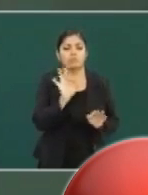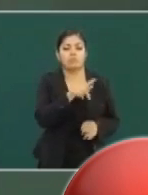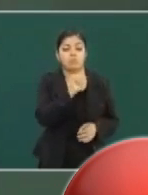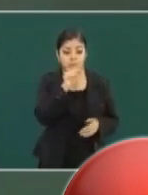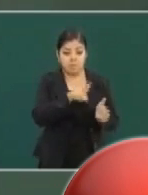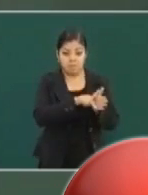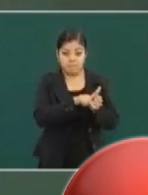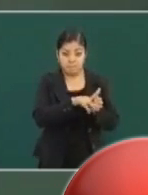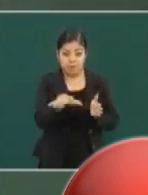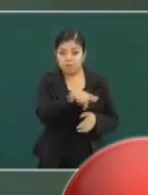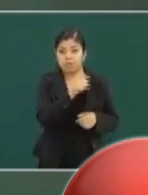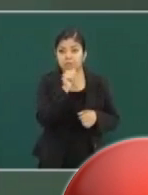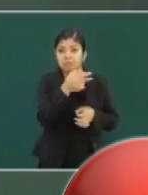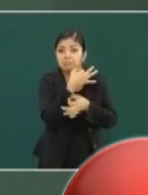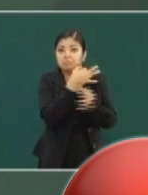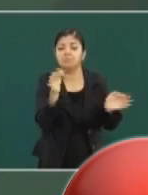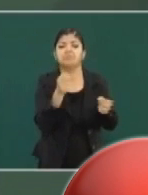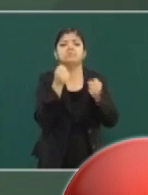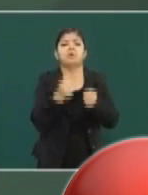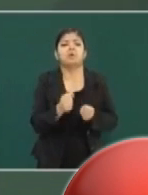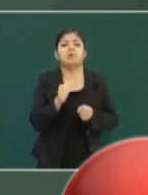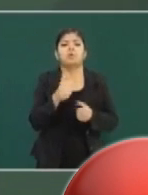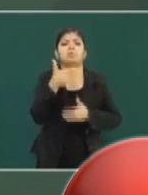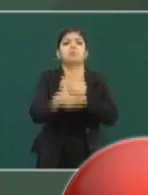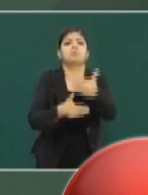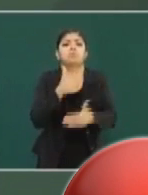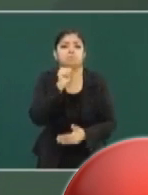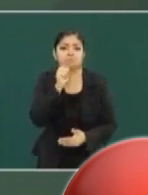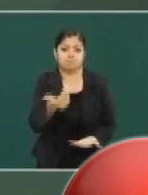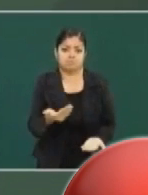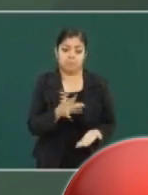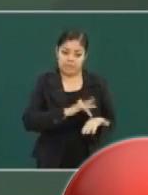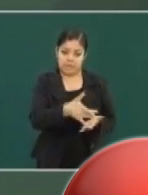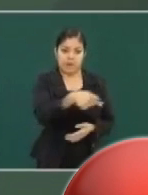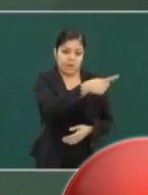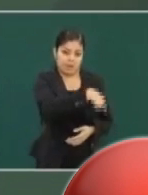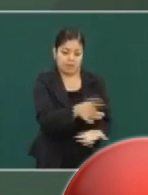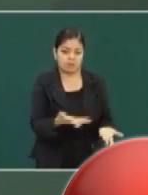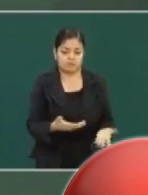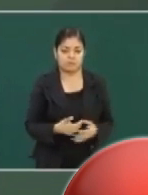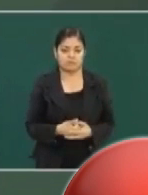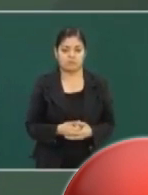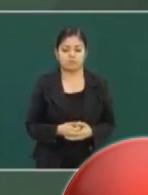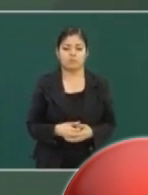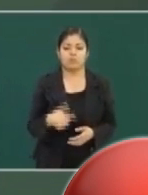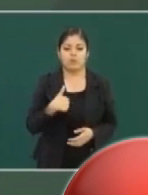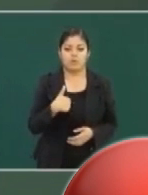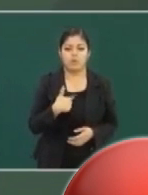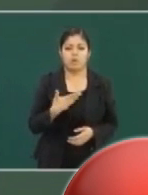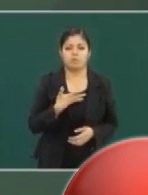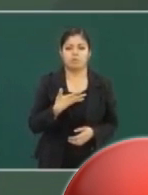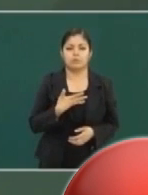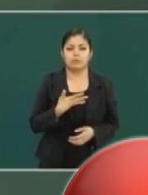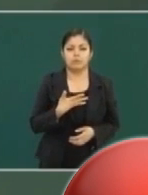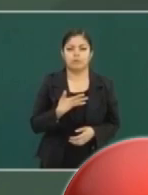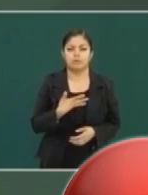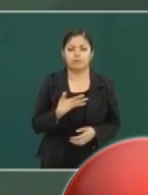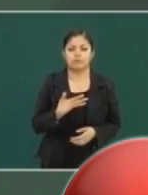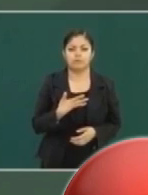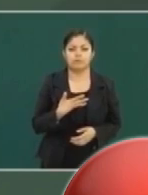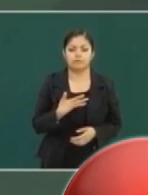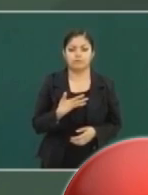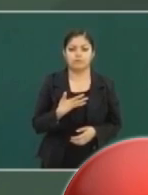las transformaciones en el país. Tengo como